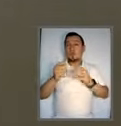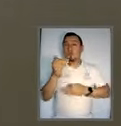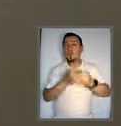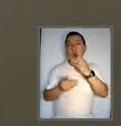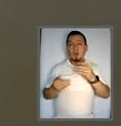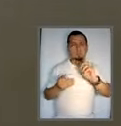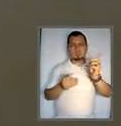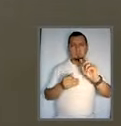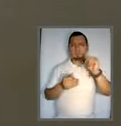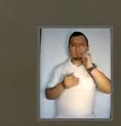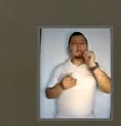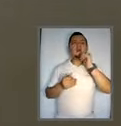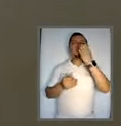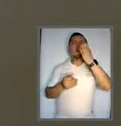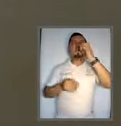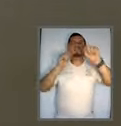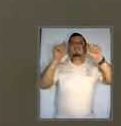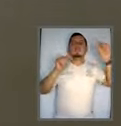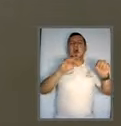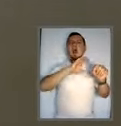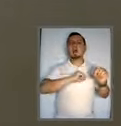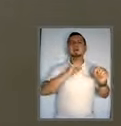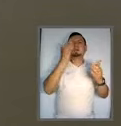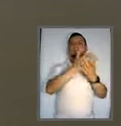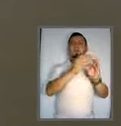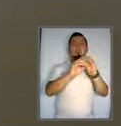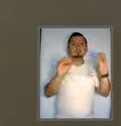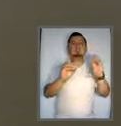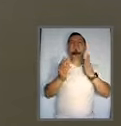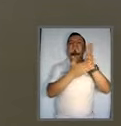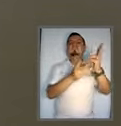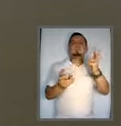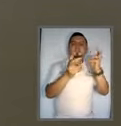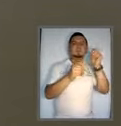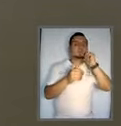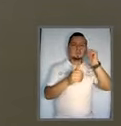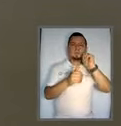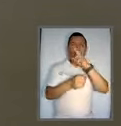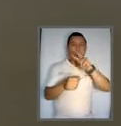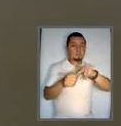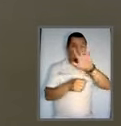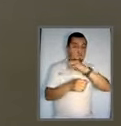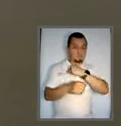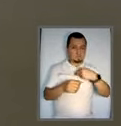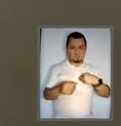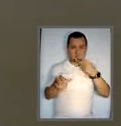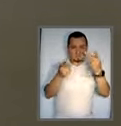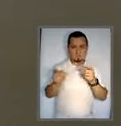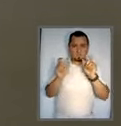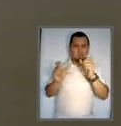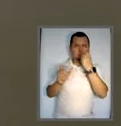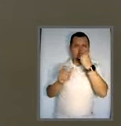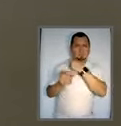reportar escuelas, de trabajar con la comunidad que está alrededor de la escuela, con las autoridades municipales de